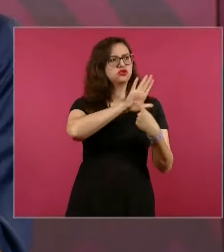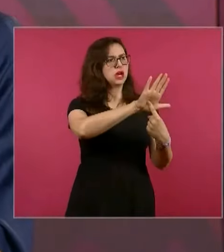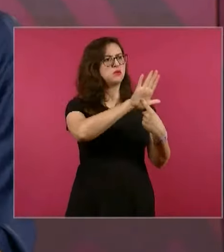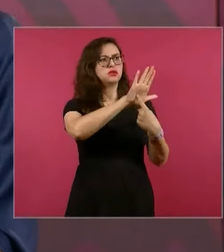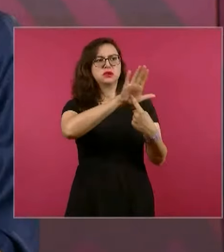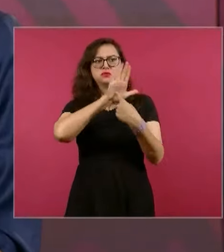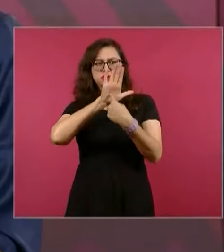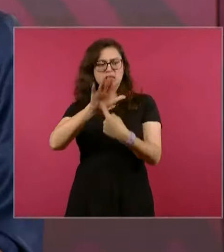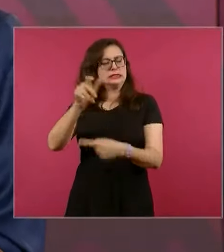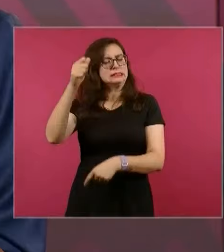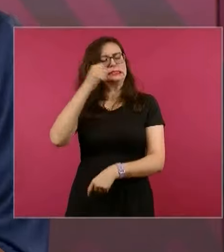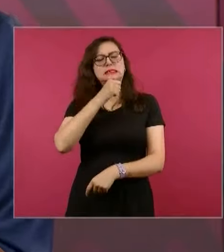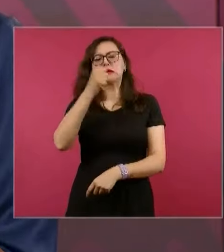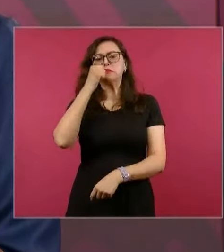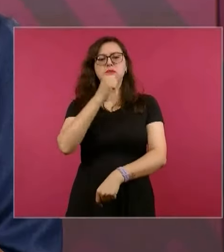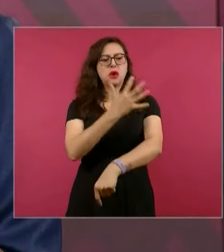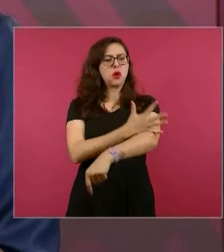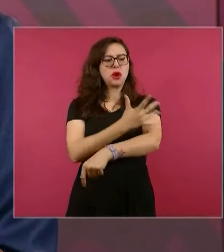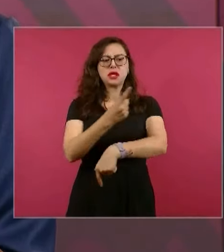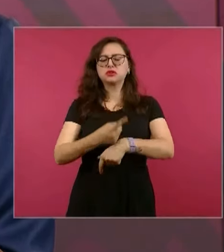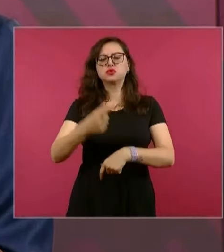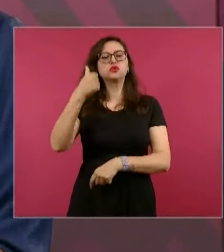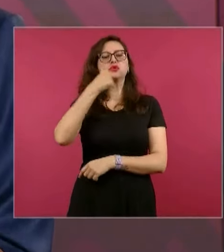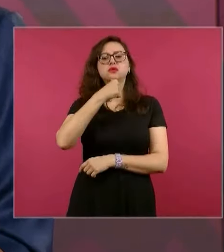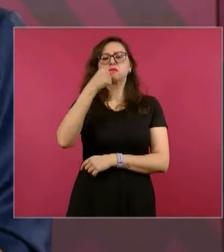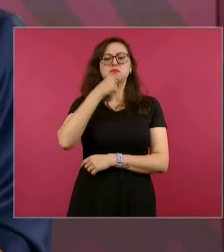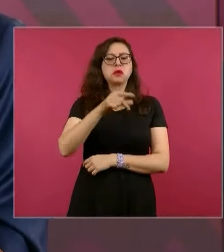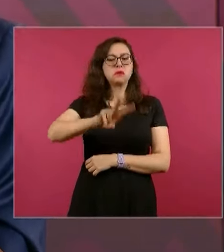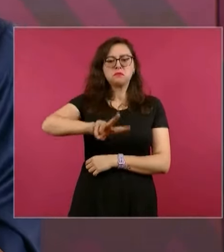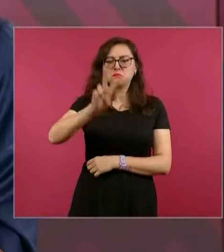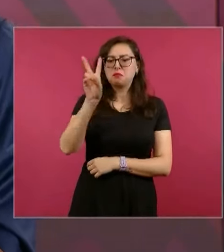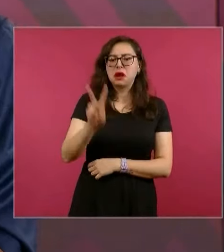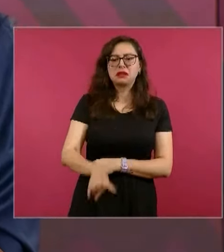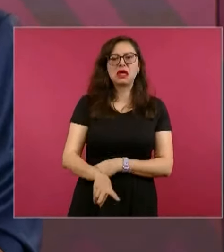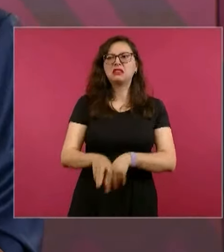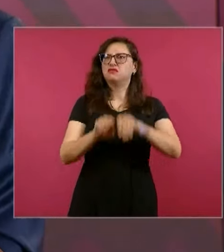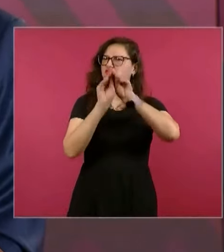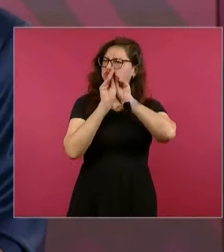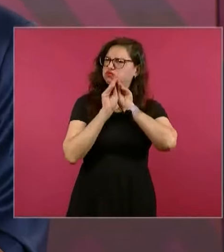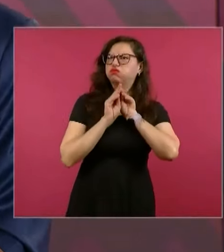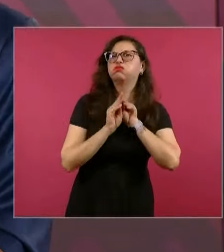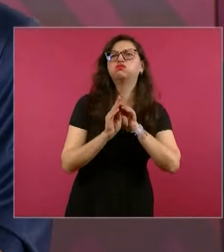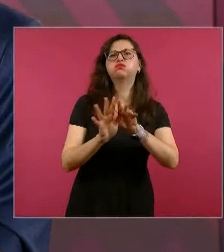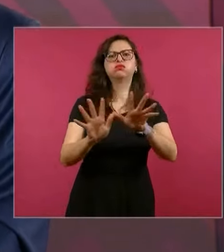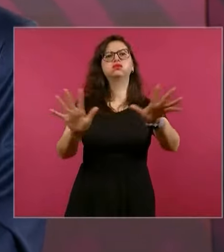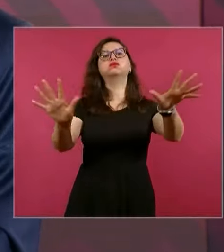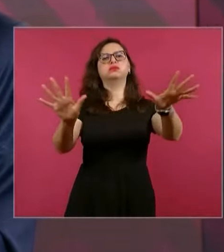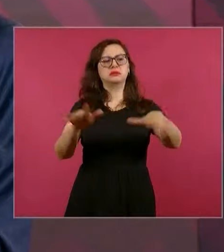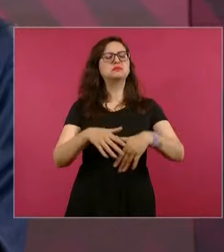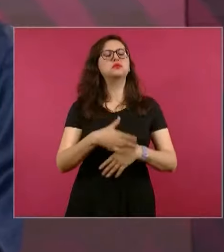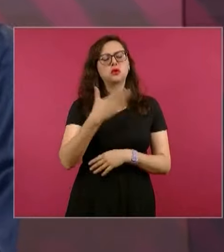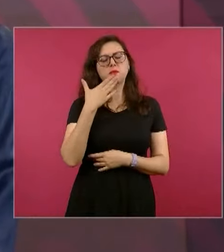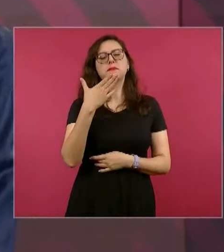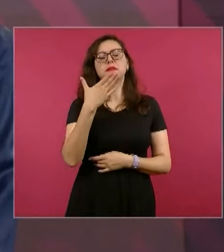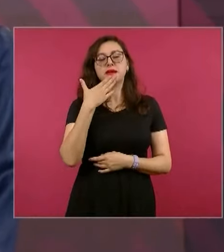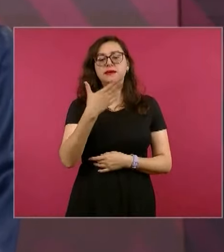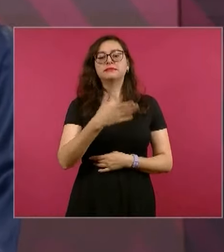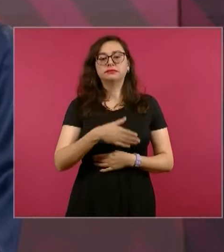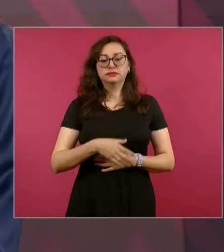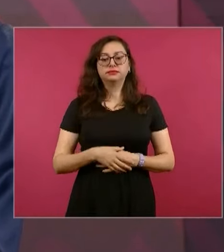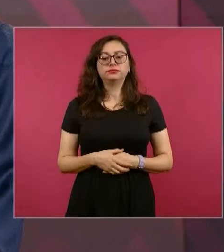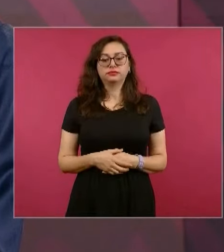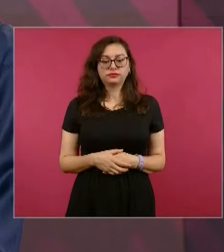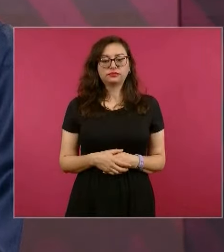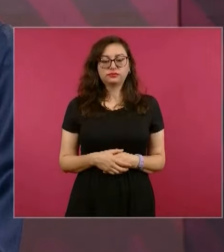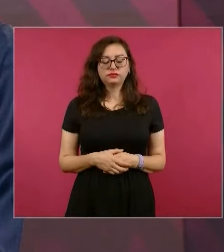que yo era narcotraficante. Todavía sigue, pero en su mejor momento. Bueno, pues muy graves estos